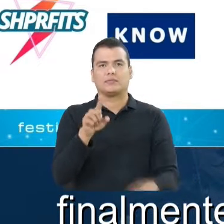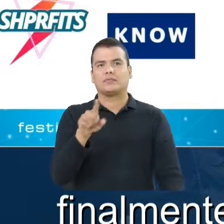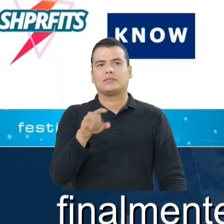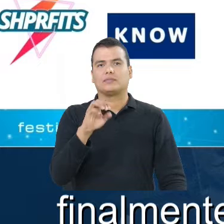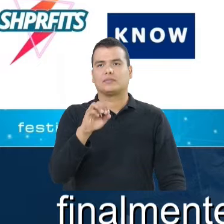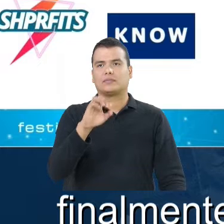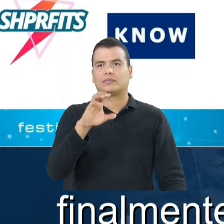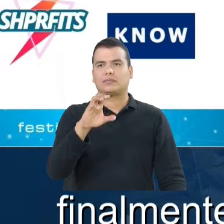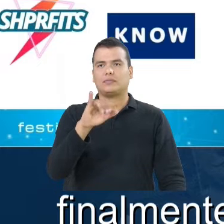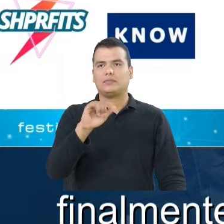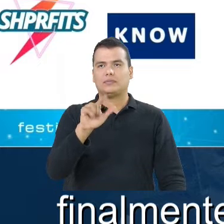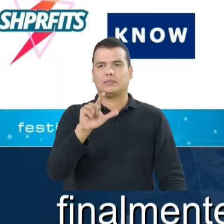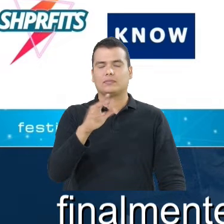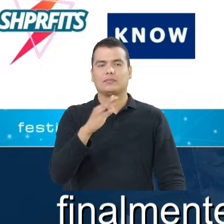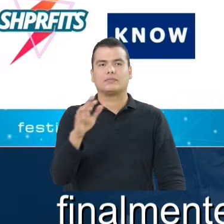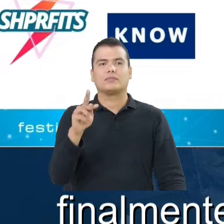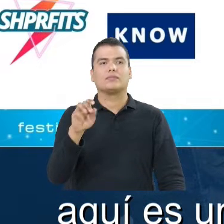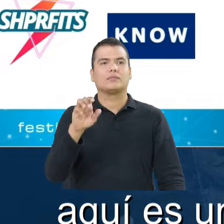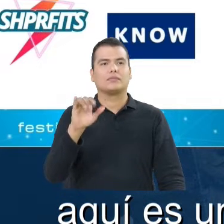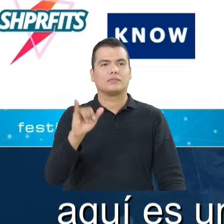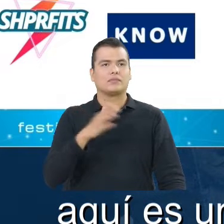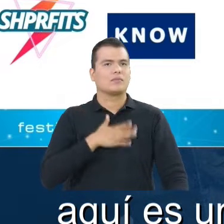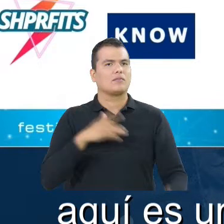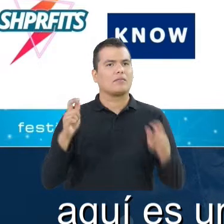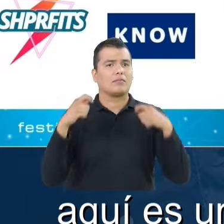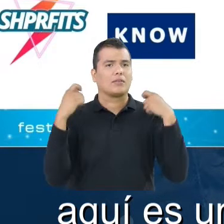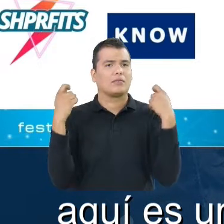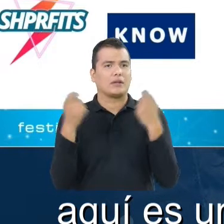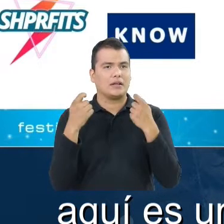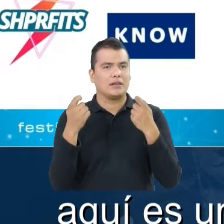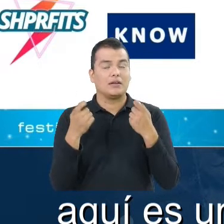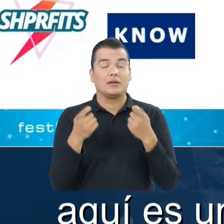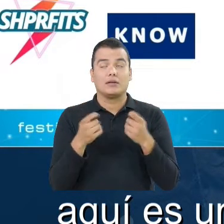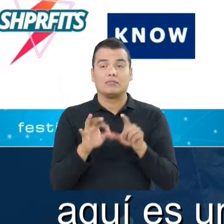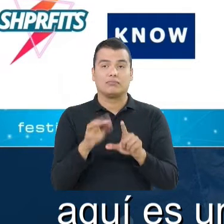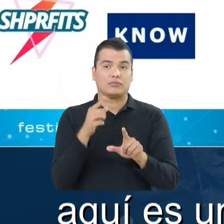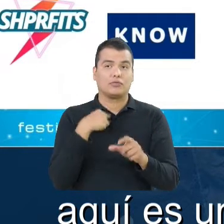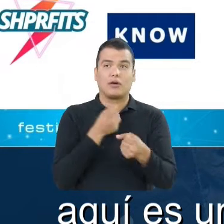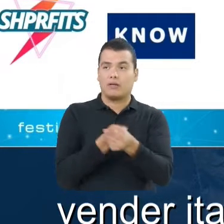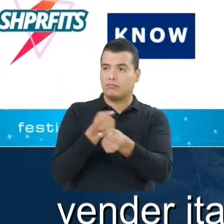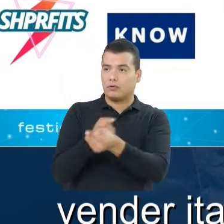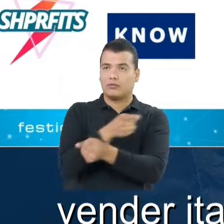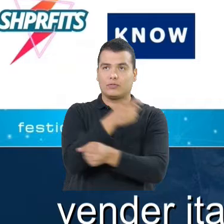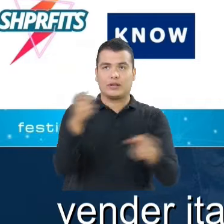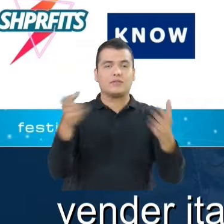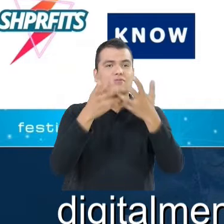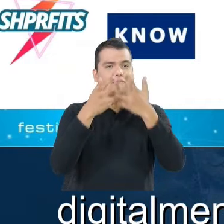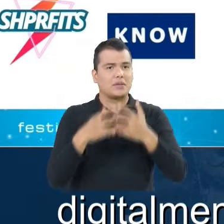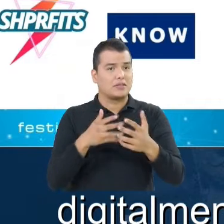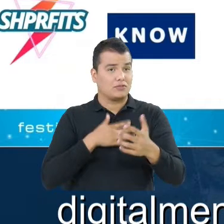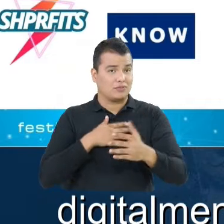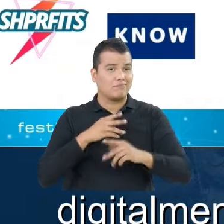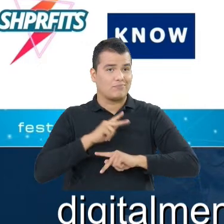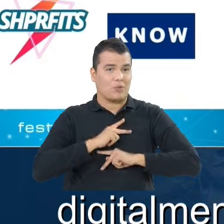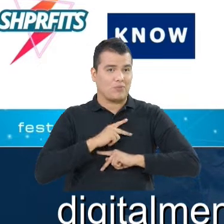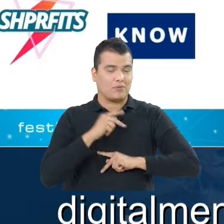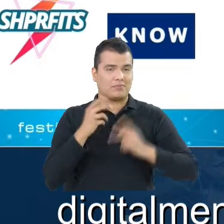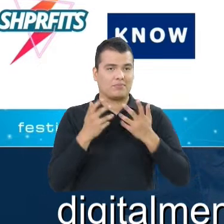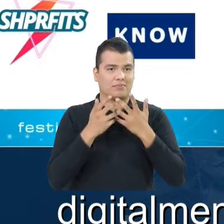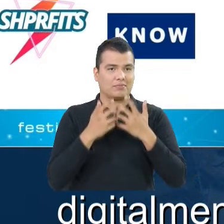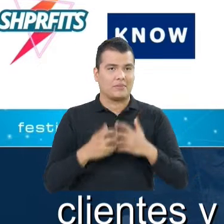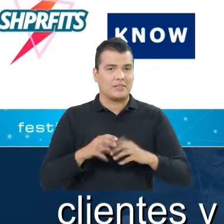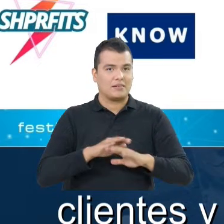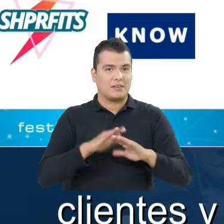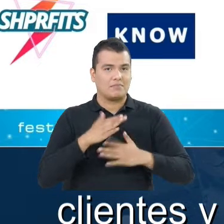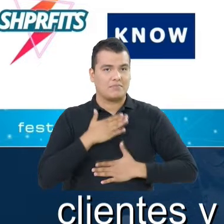vender digitalmente. Cuando digo vender digitalmente, es que le ayudamos a los clientes y nuestros propios productos a crear una estrategia para que